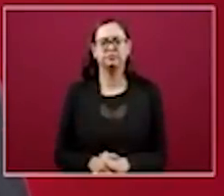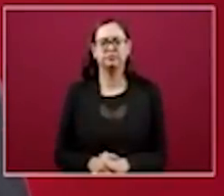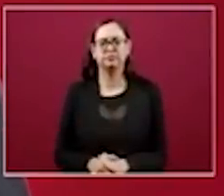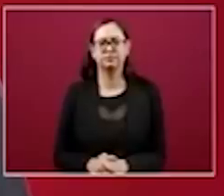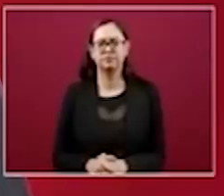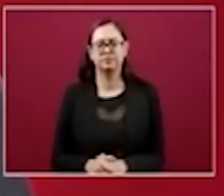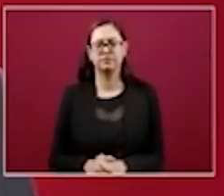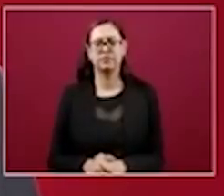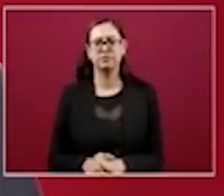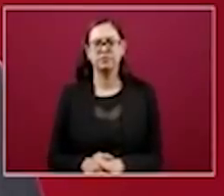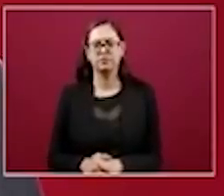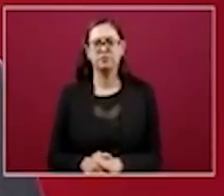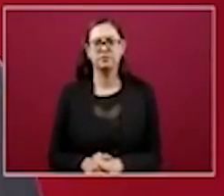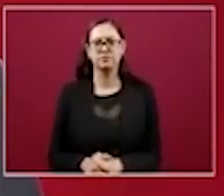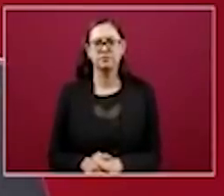Ya